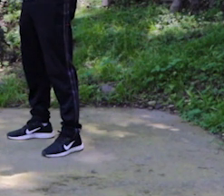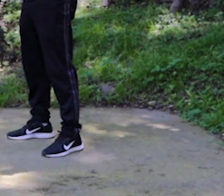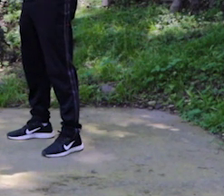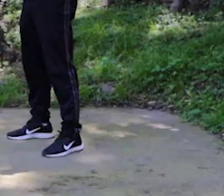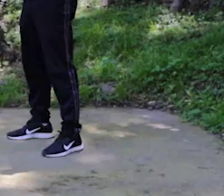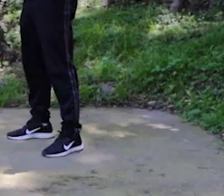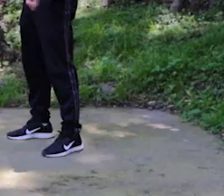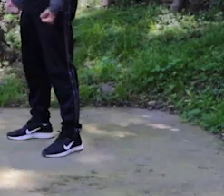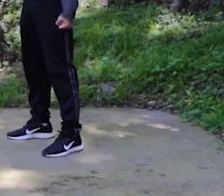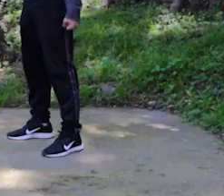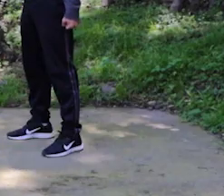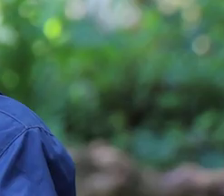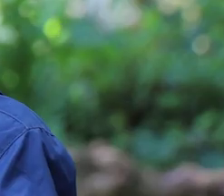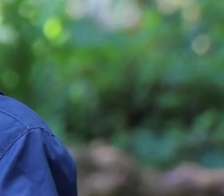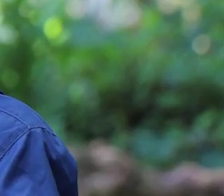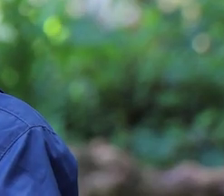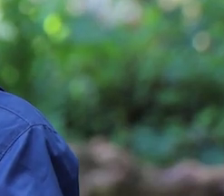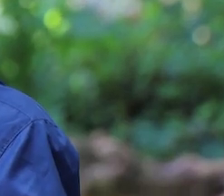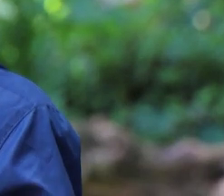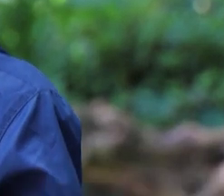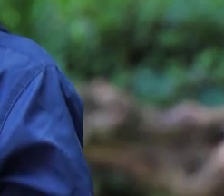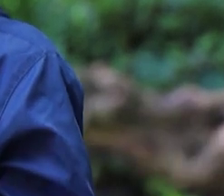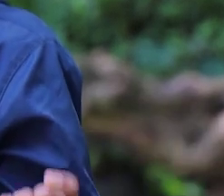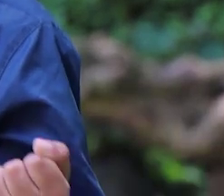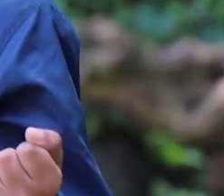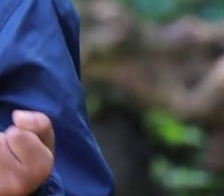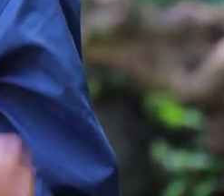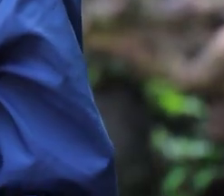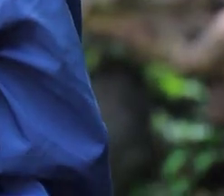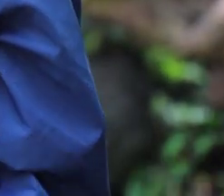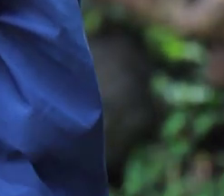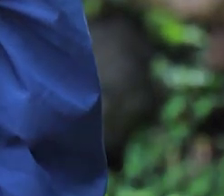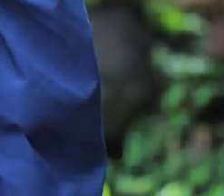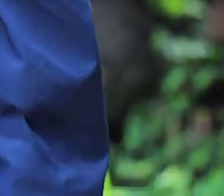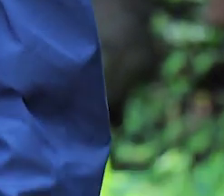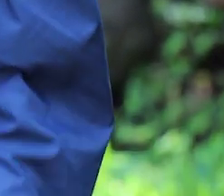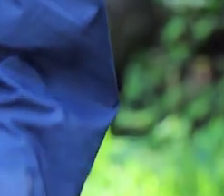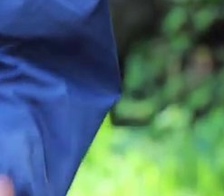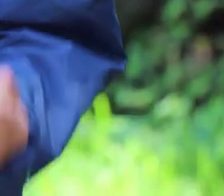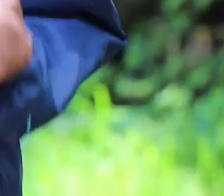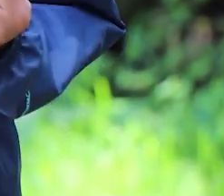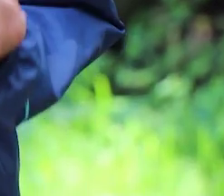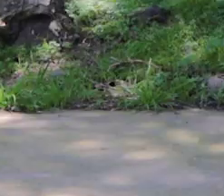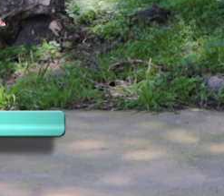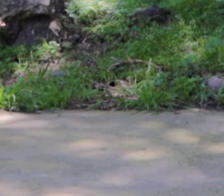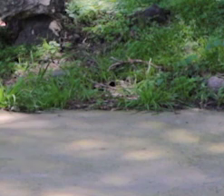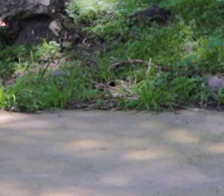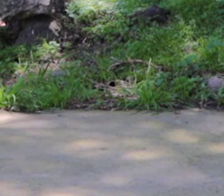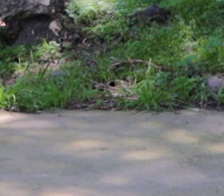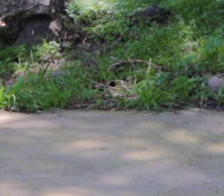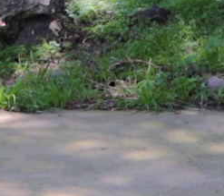más, bien. Flexionamos a 90 grados, bajamos,